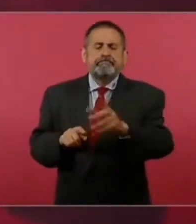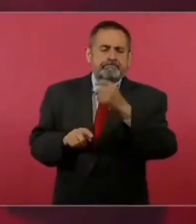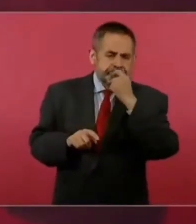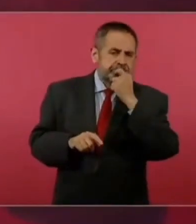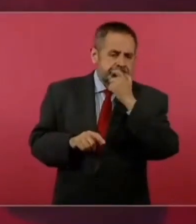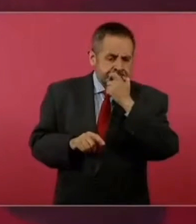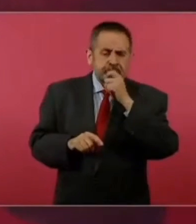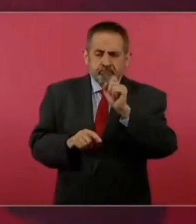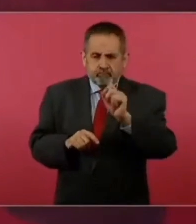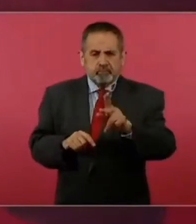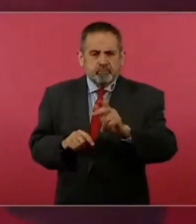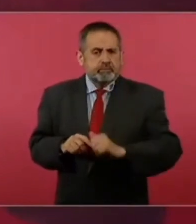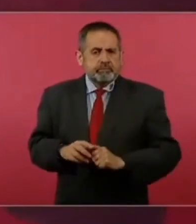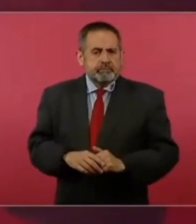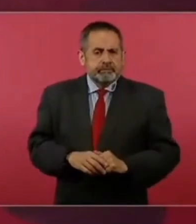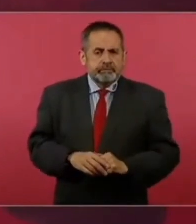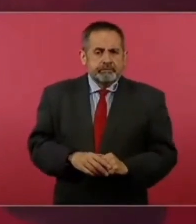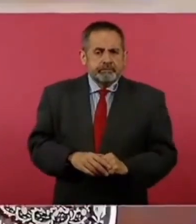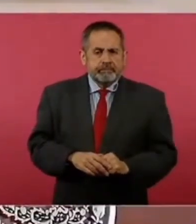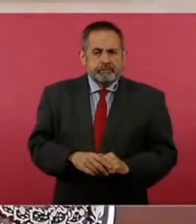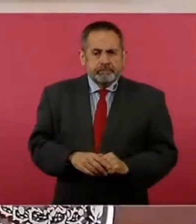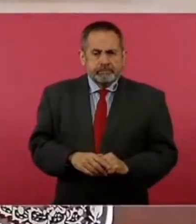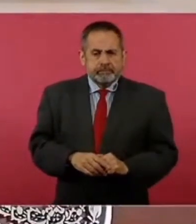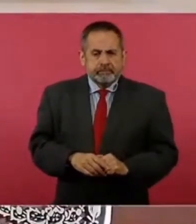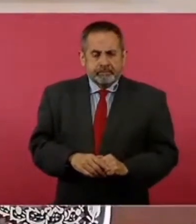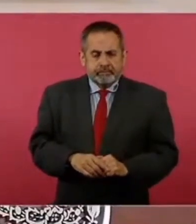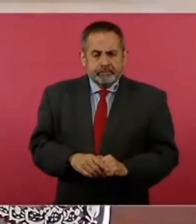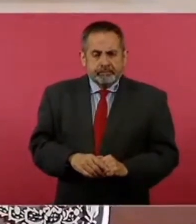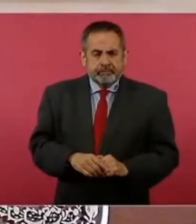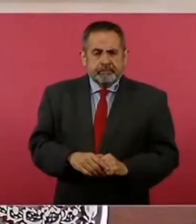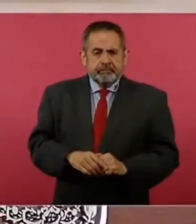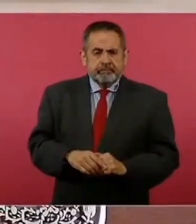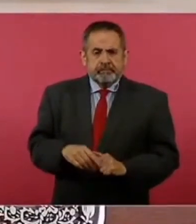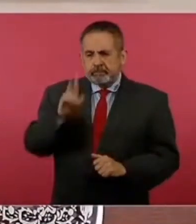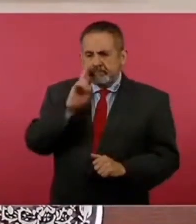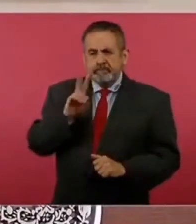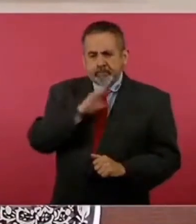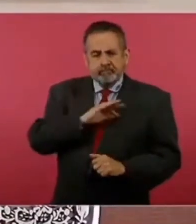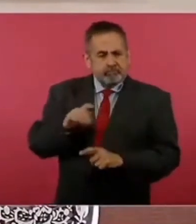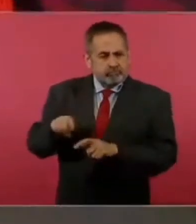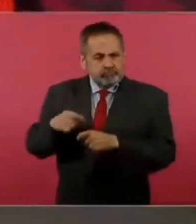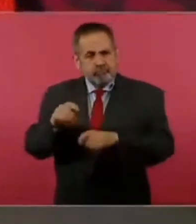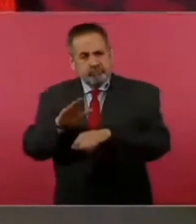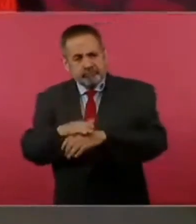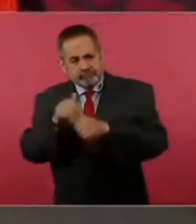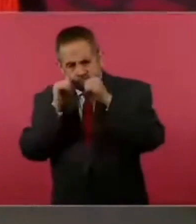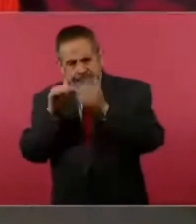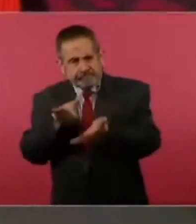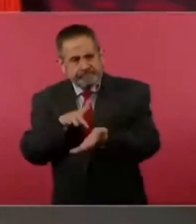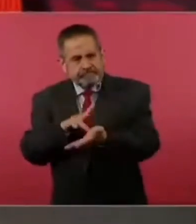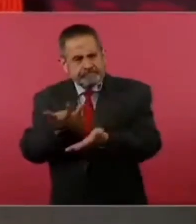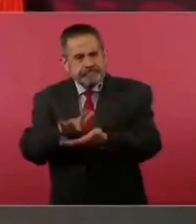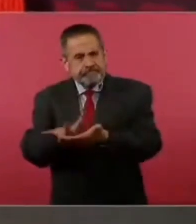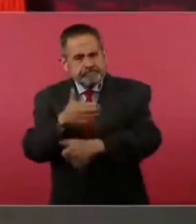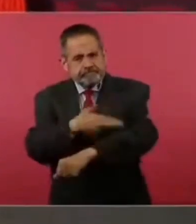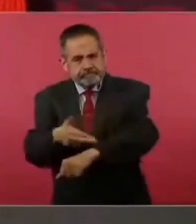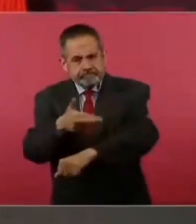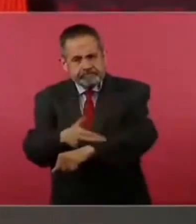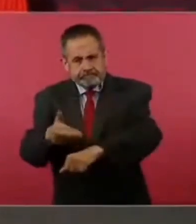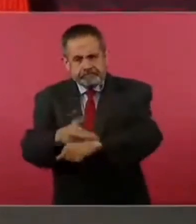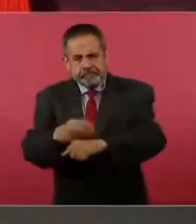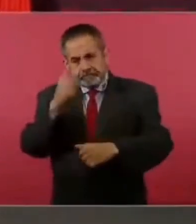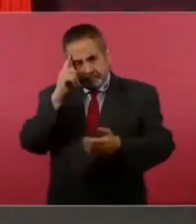y el que sigan teniendo facilidades en el envío